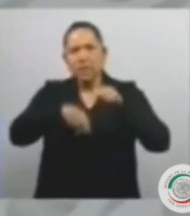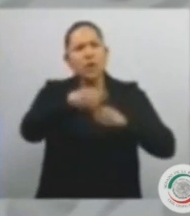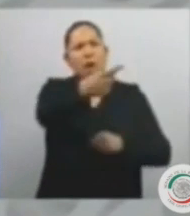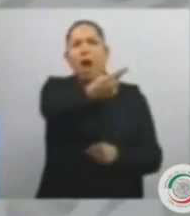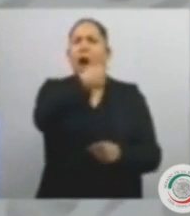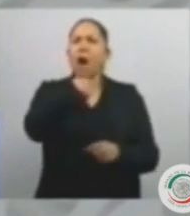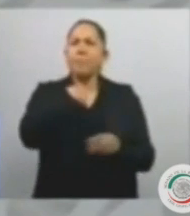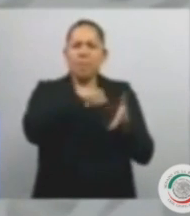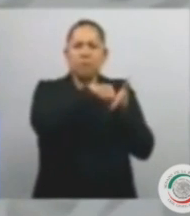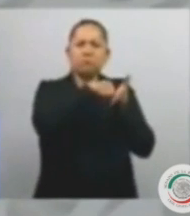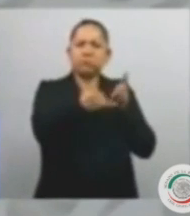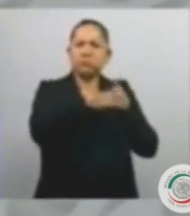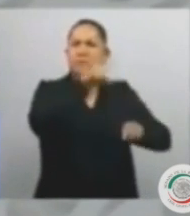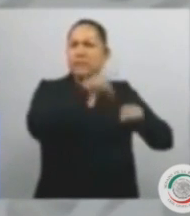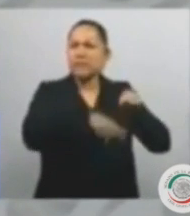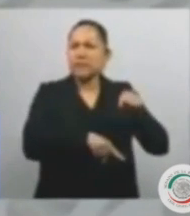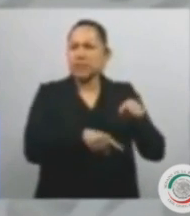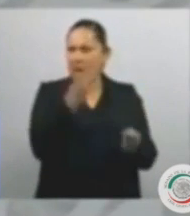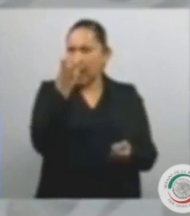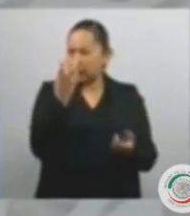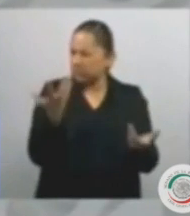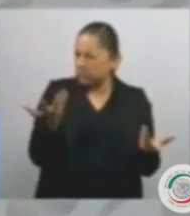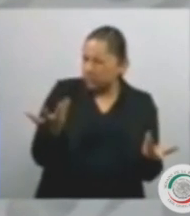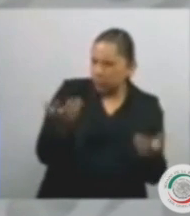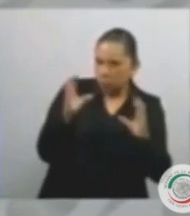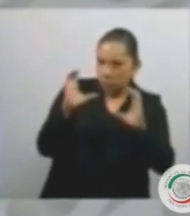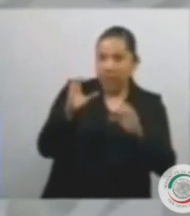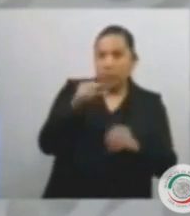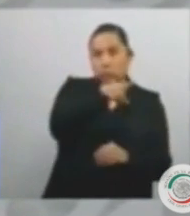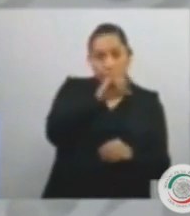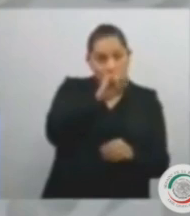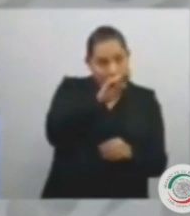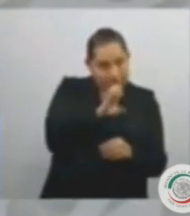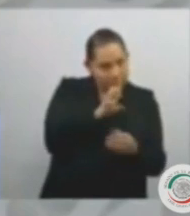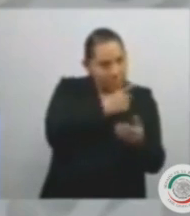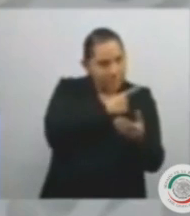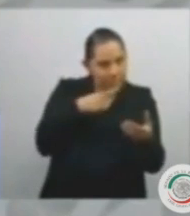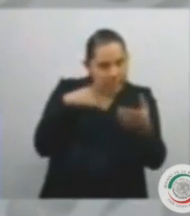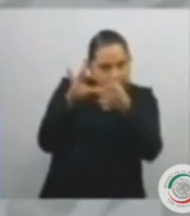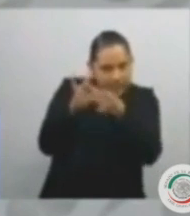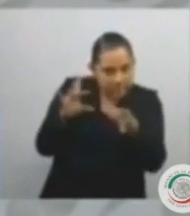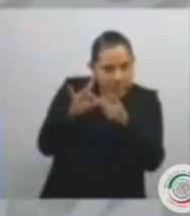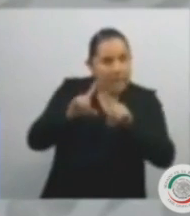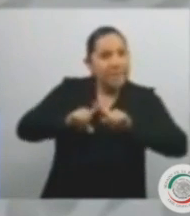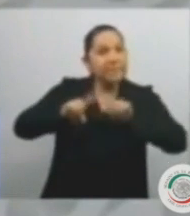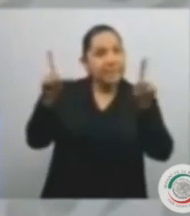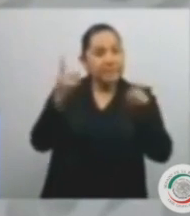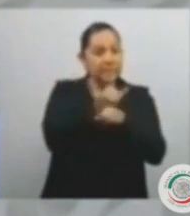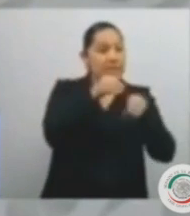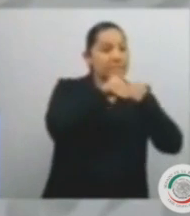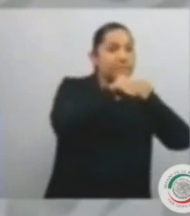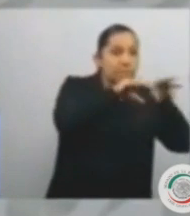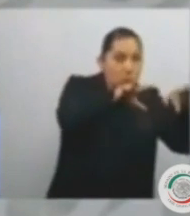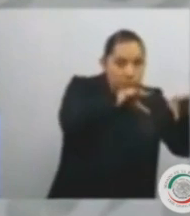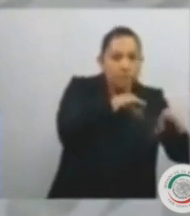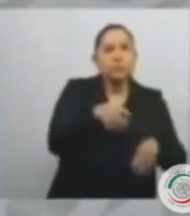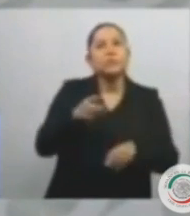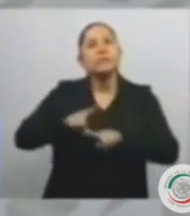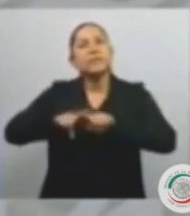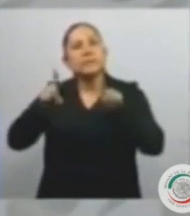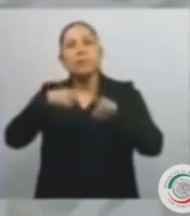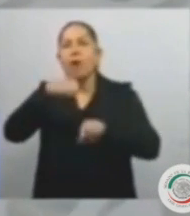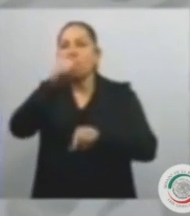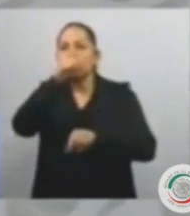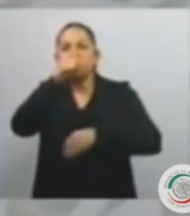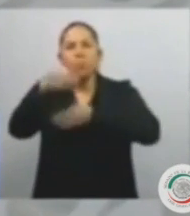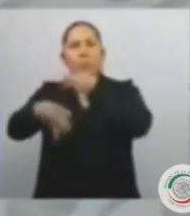es propaganda y lo que garantizar el derecho a la información. Concluyo, presidente. Desde